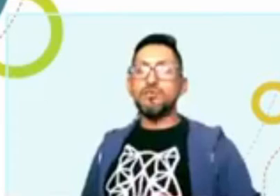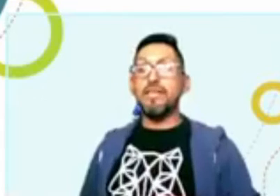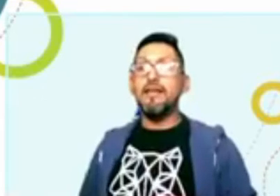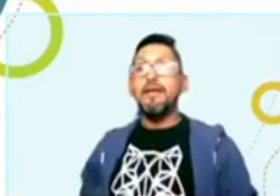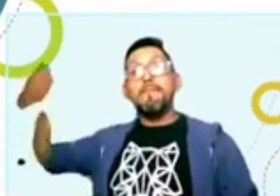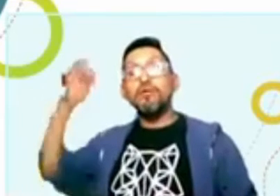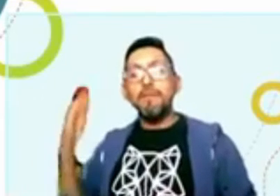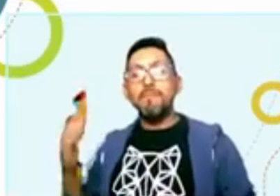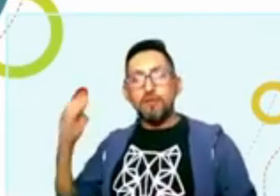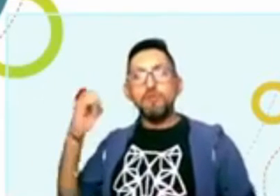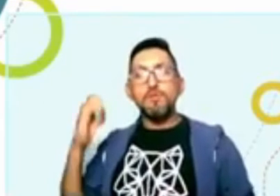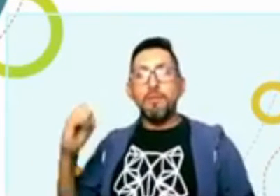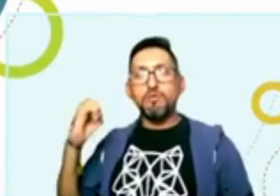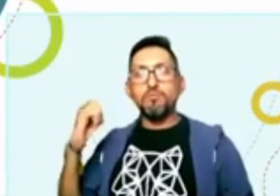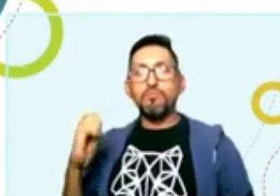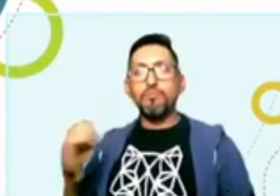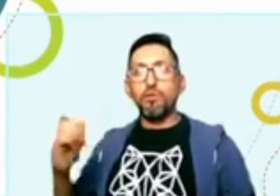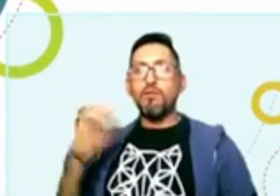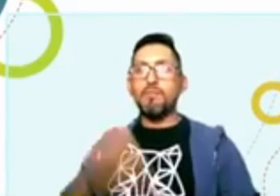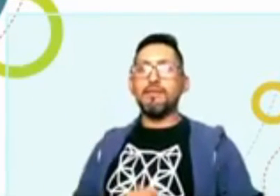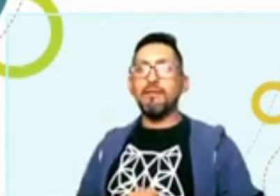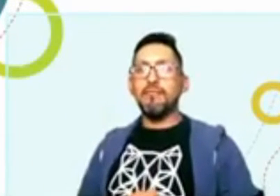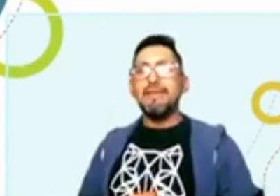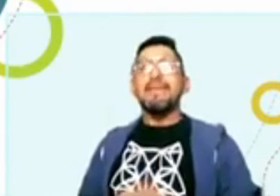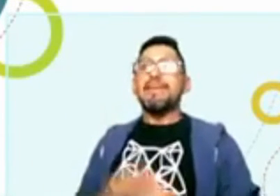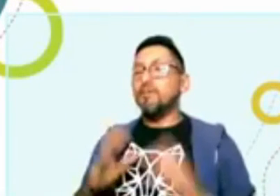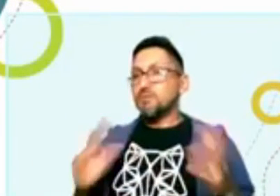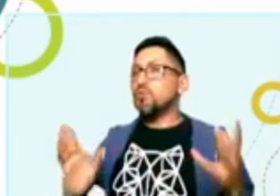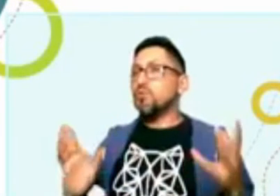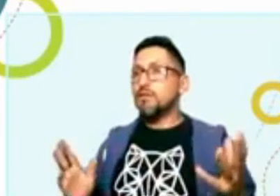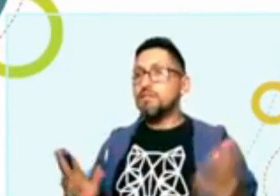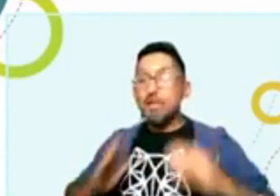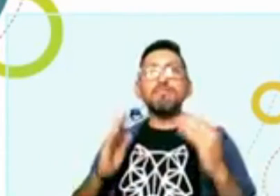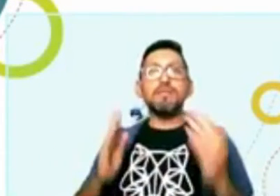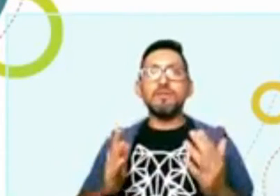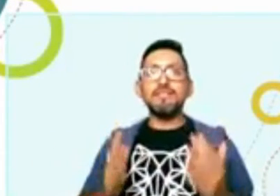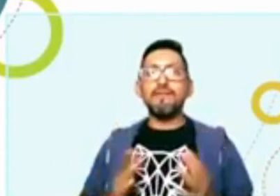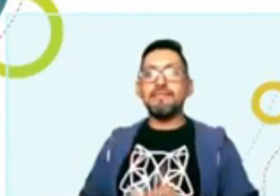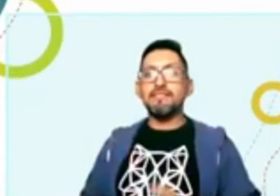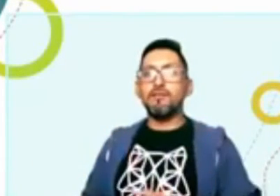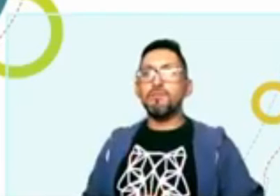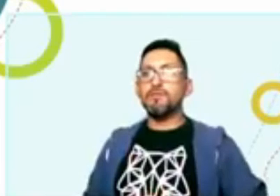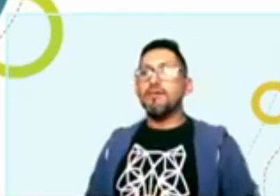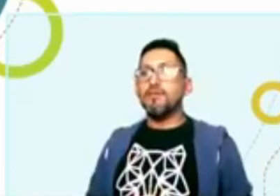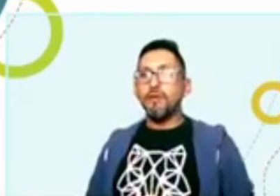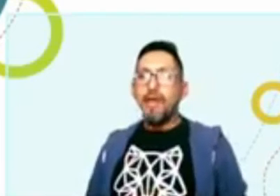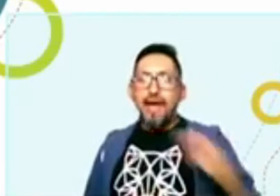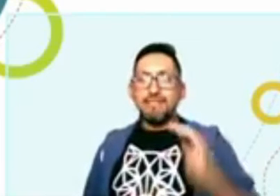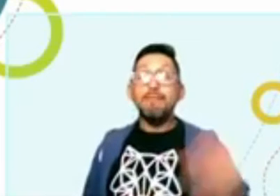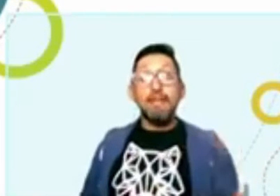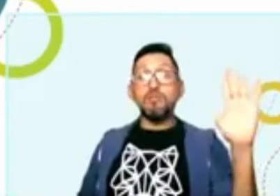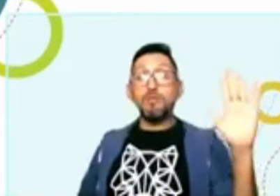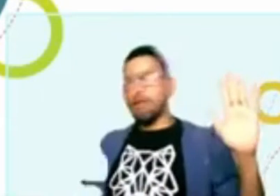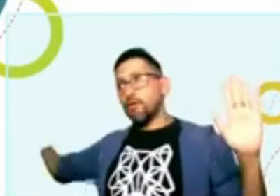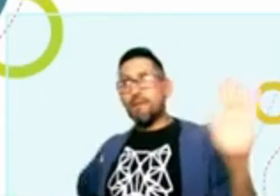bienestar social, pero también nos preocupamos por lo ambiental. Y yo estoy seguro que lo has visto, las personas trabajan diciendo, no, pues yo voy a hacer